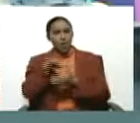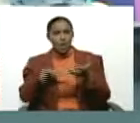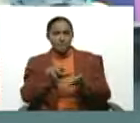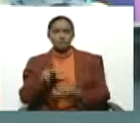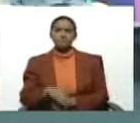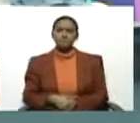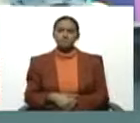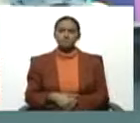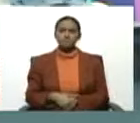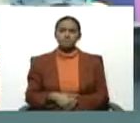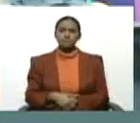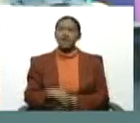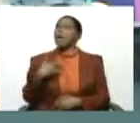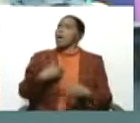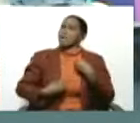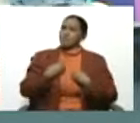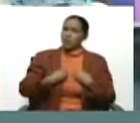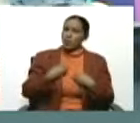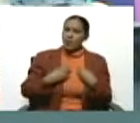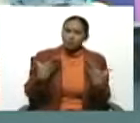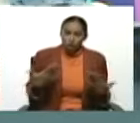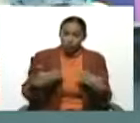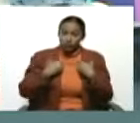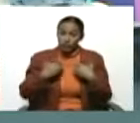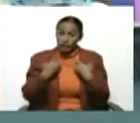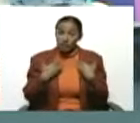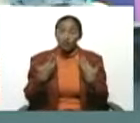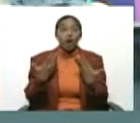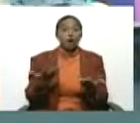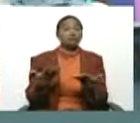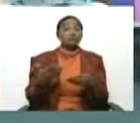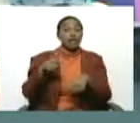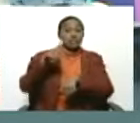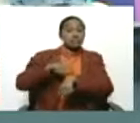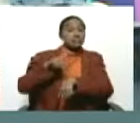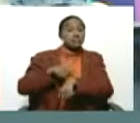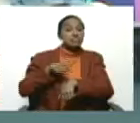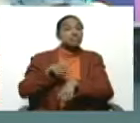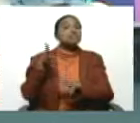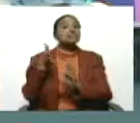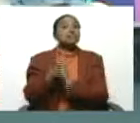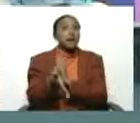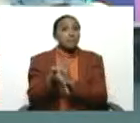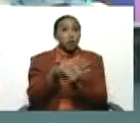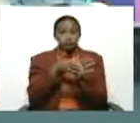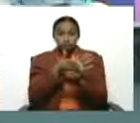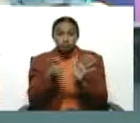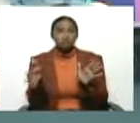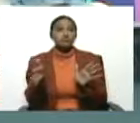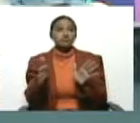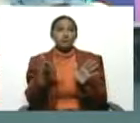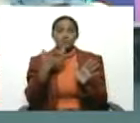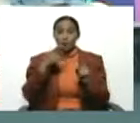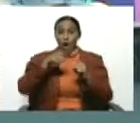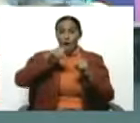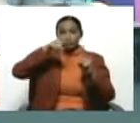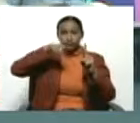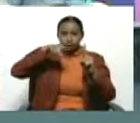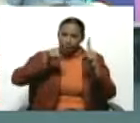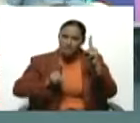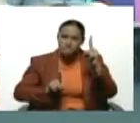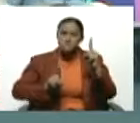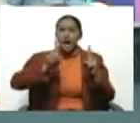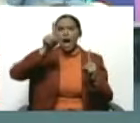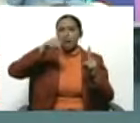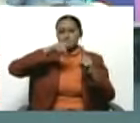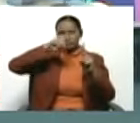que nos preocupó y que sufrimos durante un tiempo que se llama el excedente excedente o